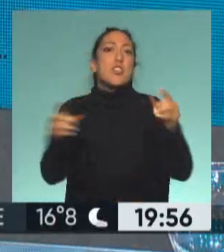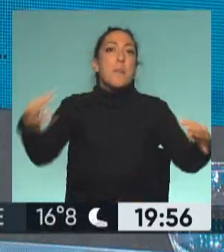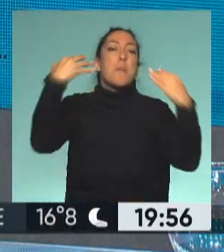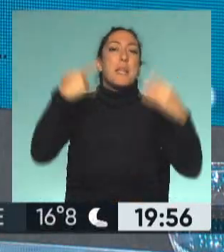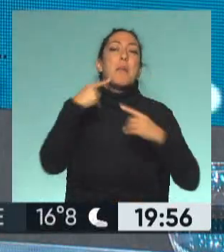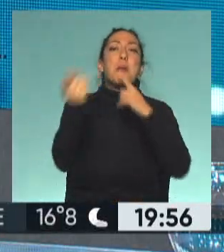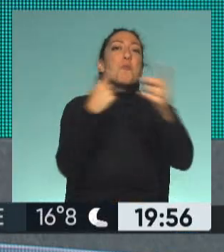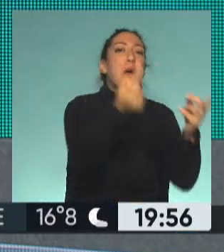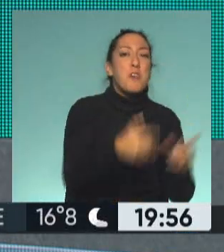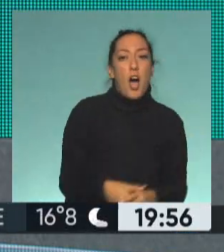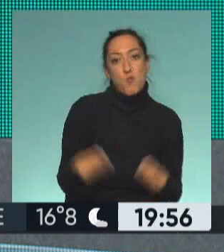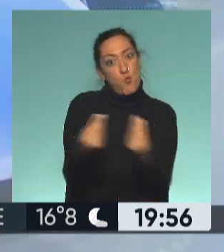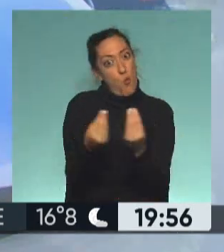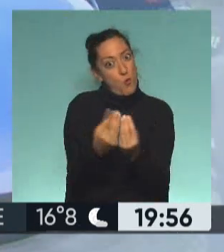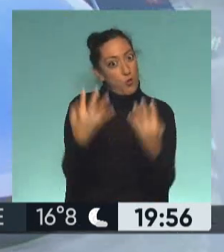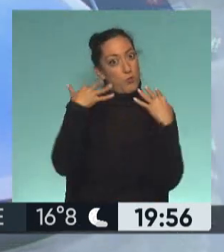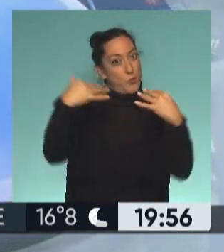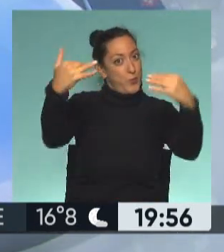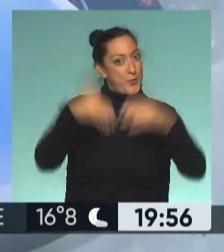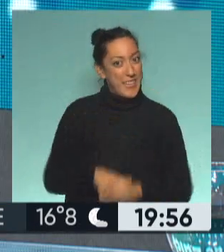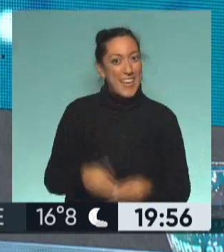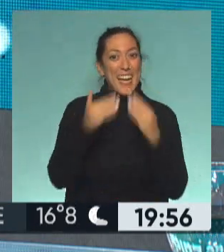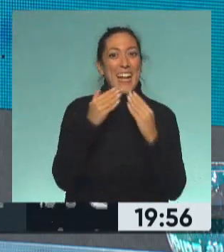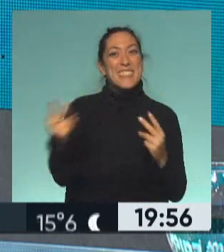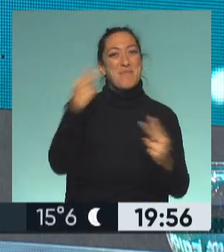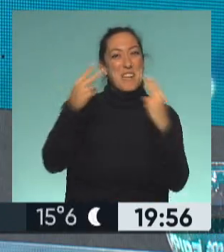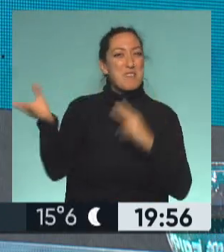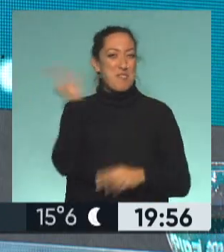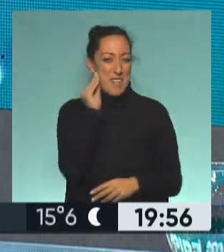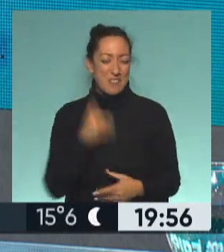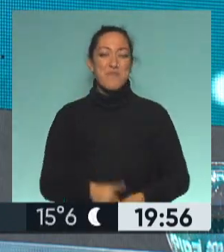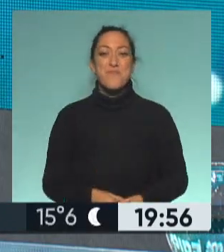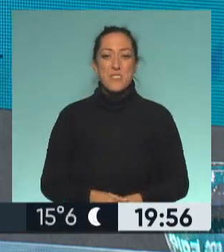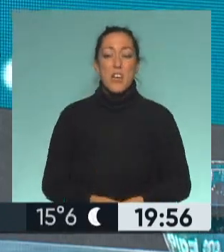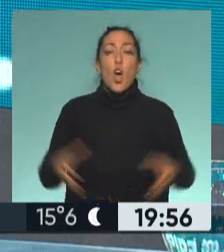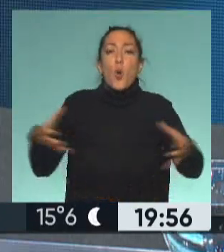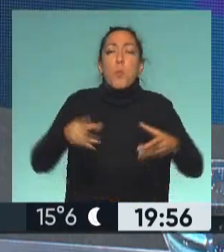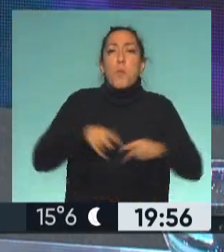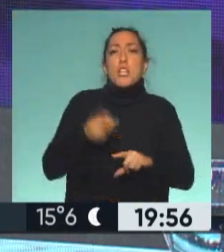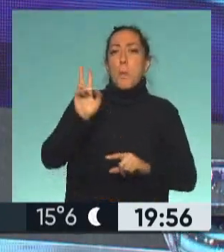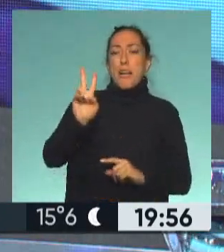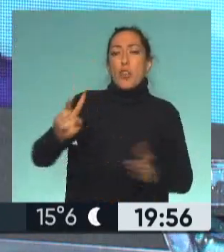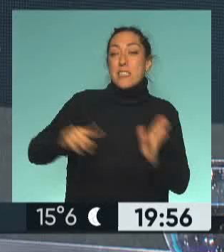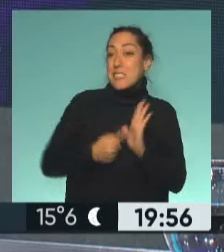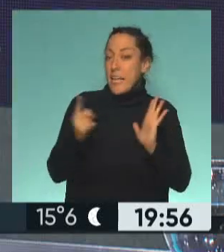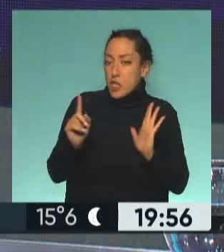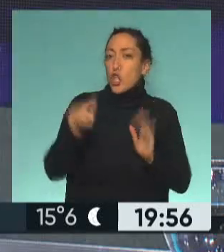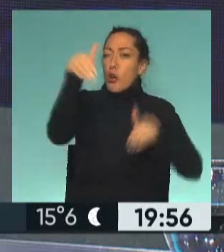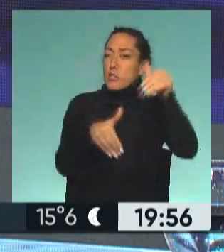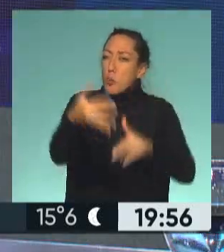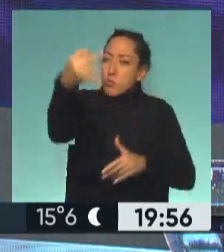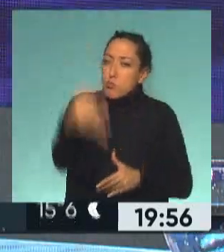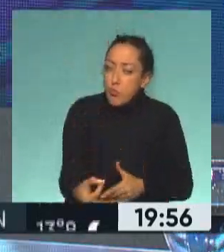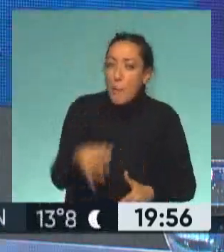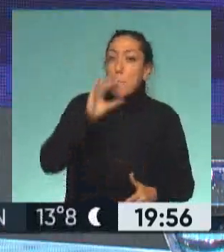en algún son un momento, montón, me están diciendo un montón. Ese- Gracias por vernos y escucharnos. ese peronismo de centro, durante un tiempo y en algunas elecciones puntuales, las